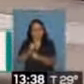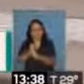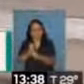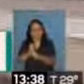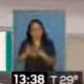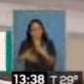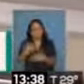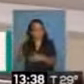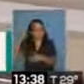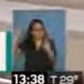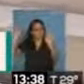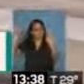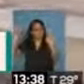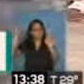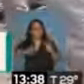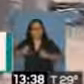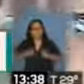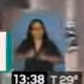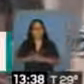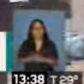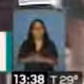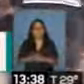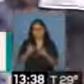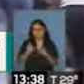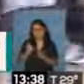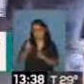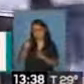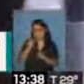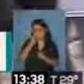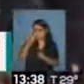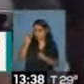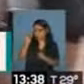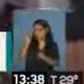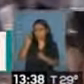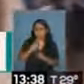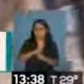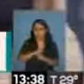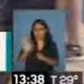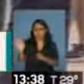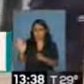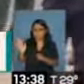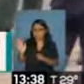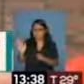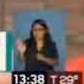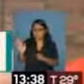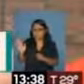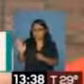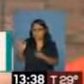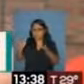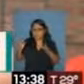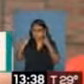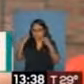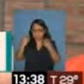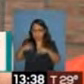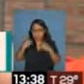los juegos evita por parte del atletismo el fin de semana pasado también se ha concretado una una concentración de